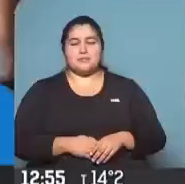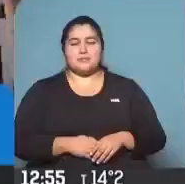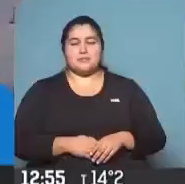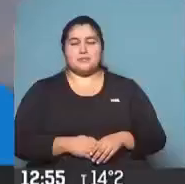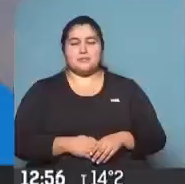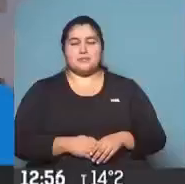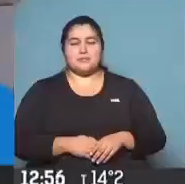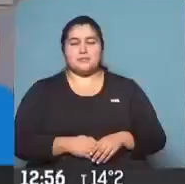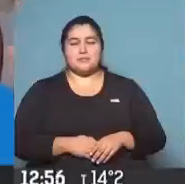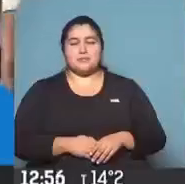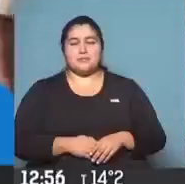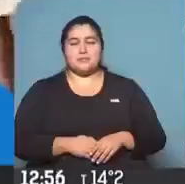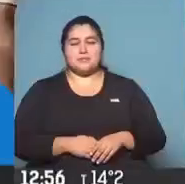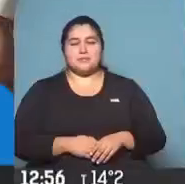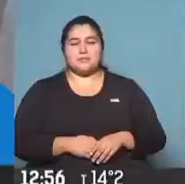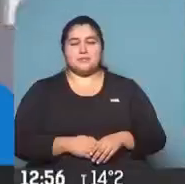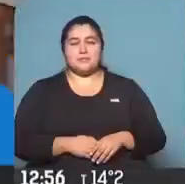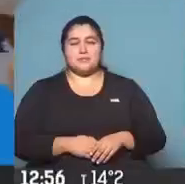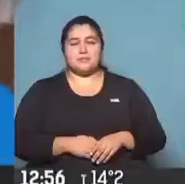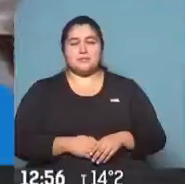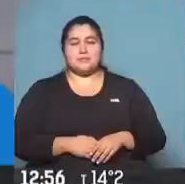y i